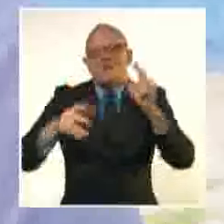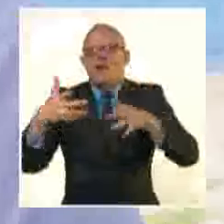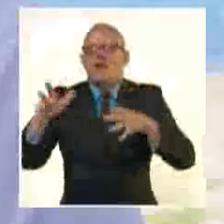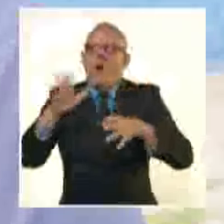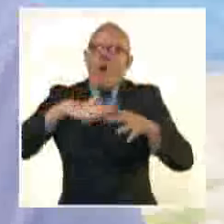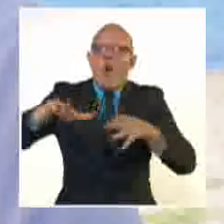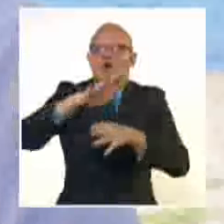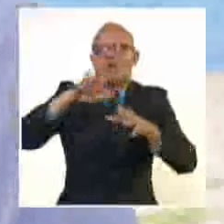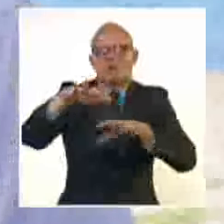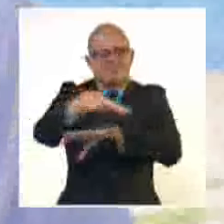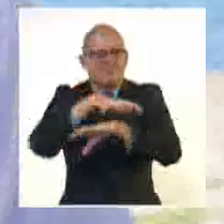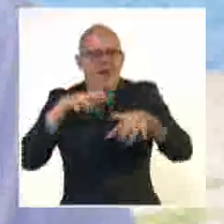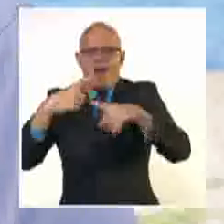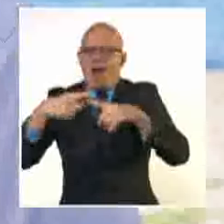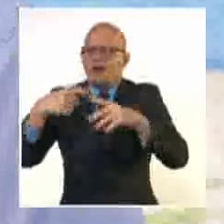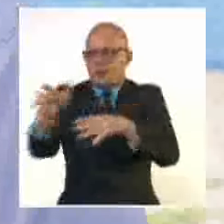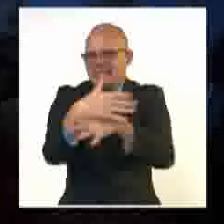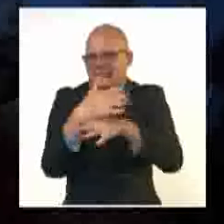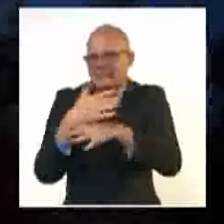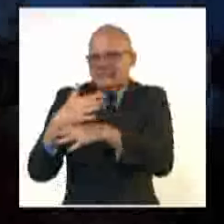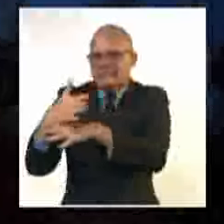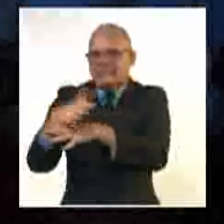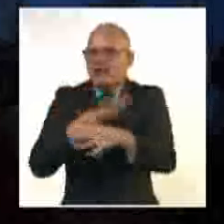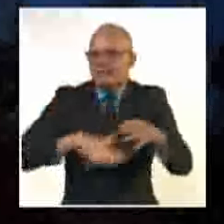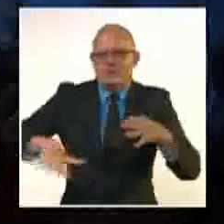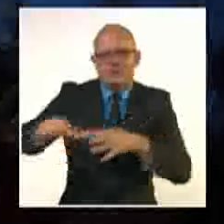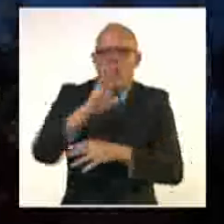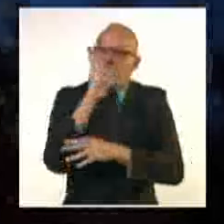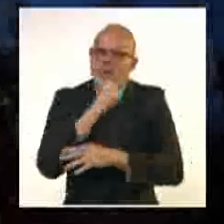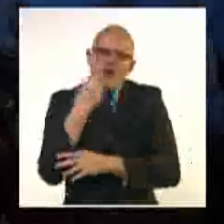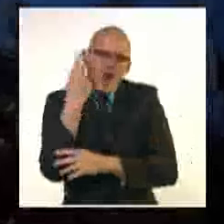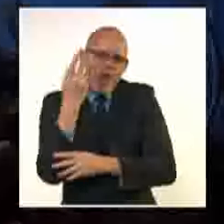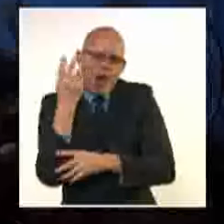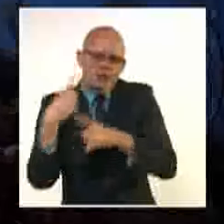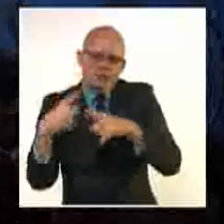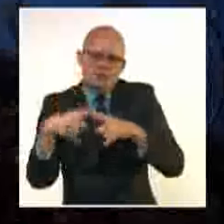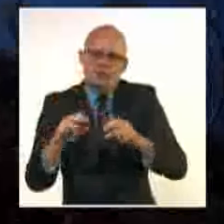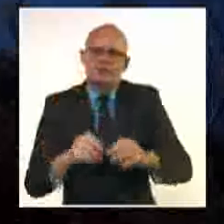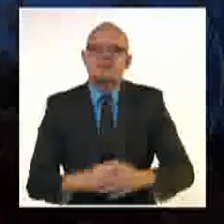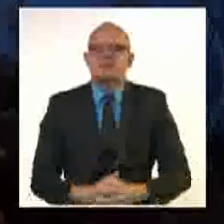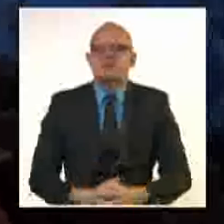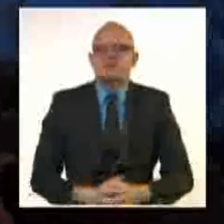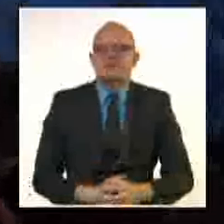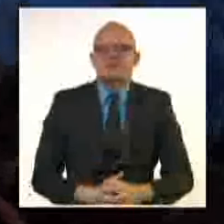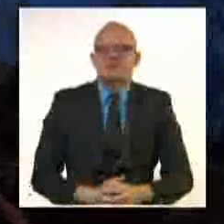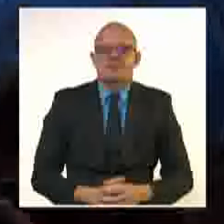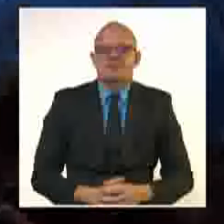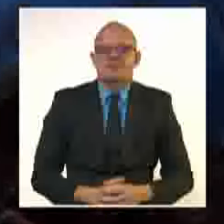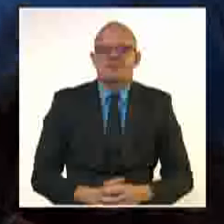mantener esos colores, esa vida y esa fuerza que tanto los caracteriza.